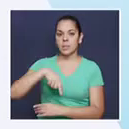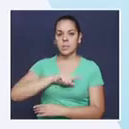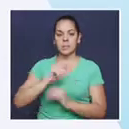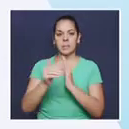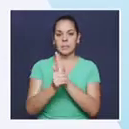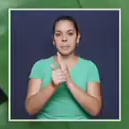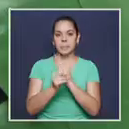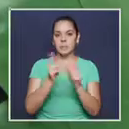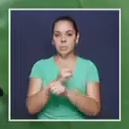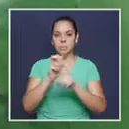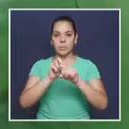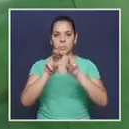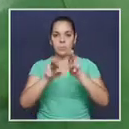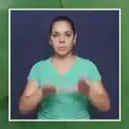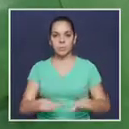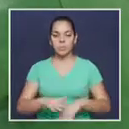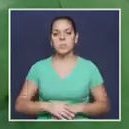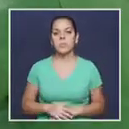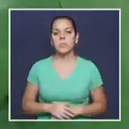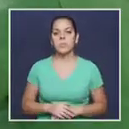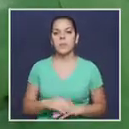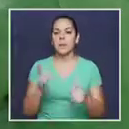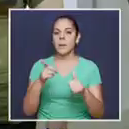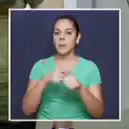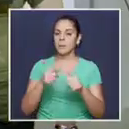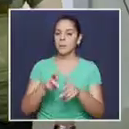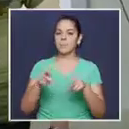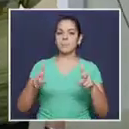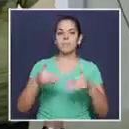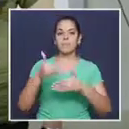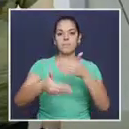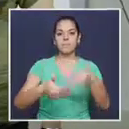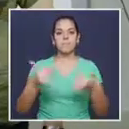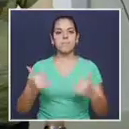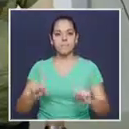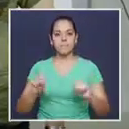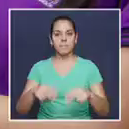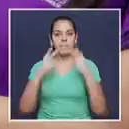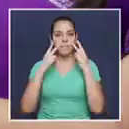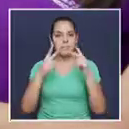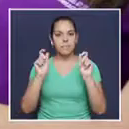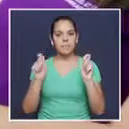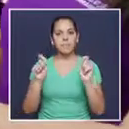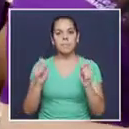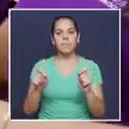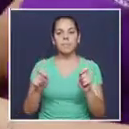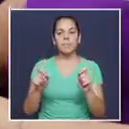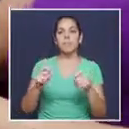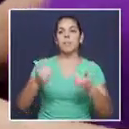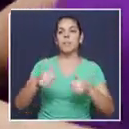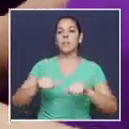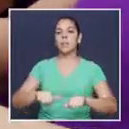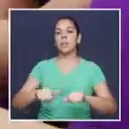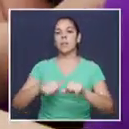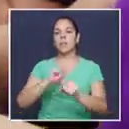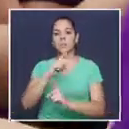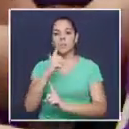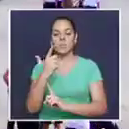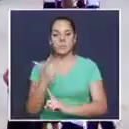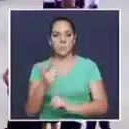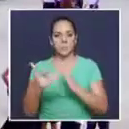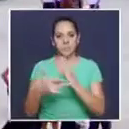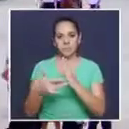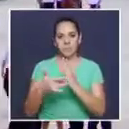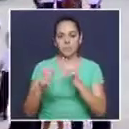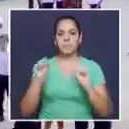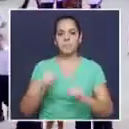ancha nacional. El primer gran avance lo vemos ya en el campo educativo. El Acuerdo Social Digital permite interconectar